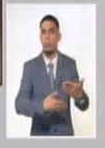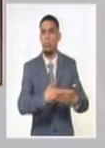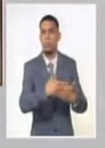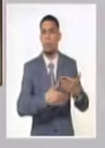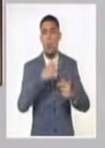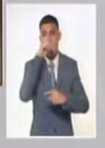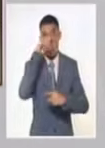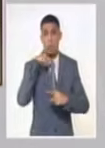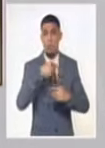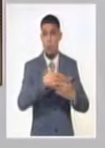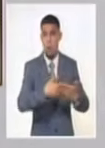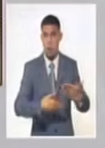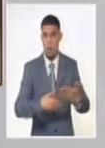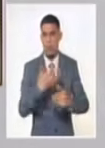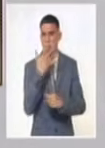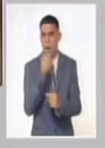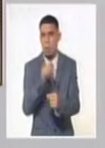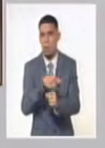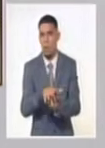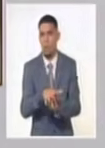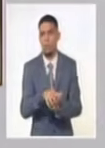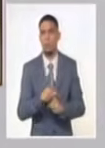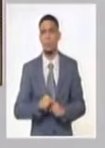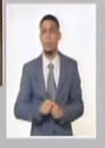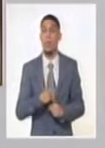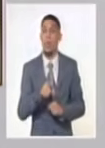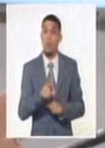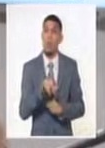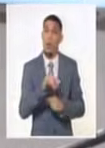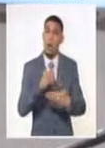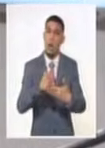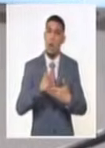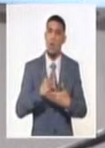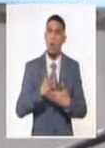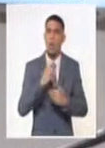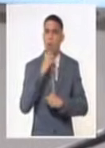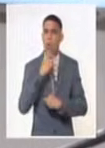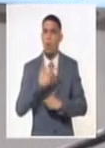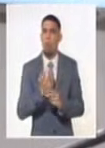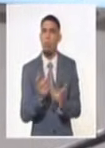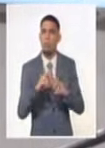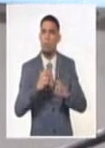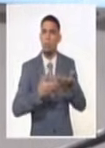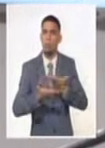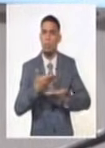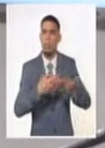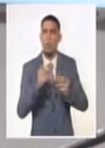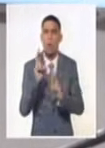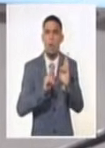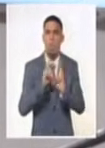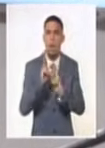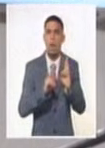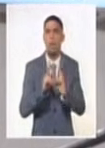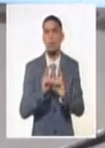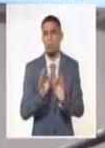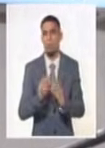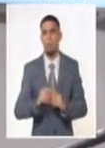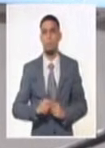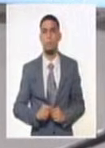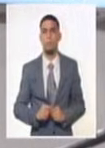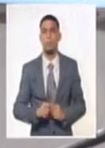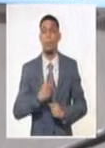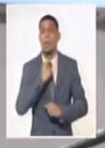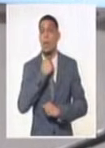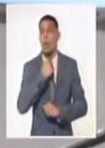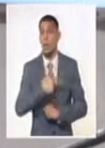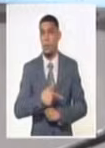grados y eso permita un poco conciliar y negociar mejor con los estudiantes en cada lugar. En el caso